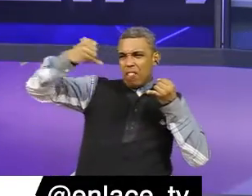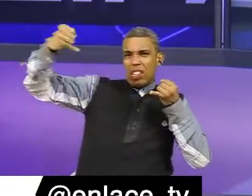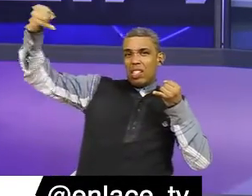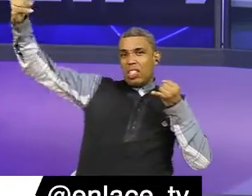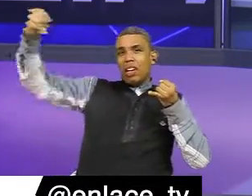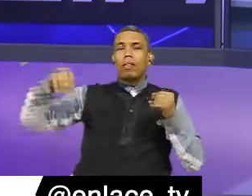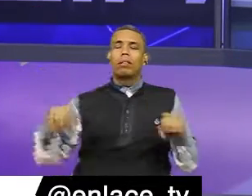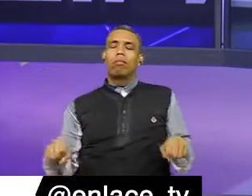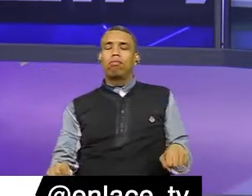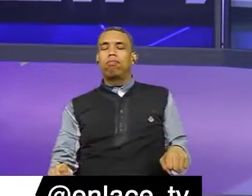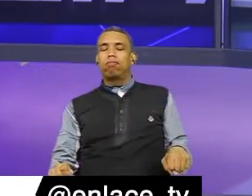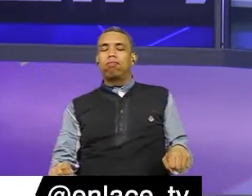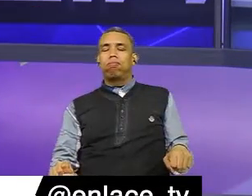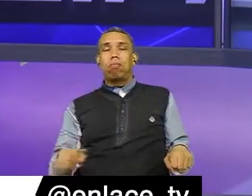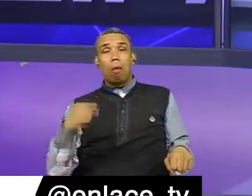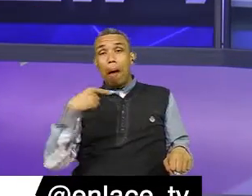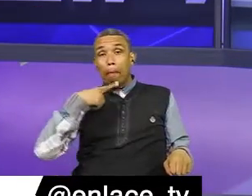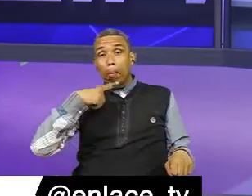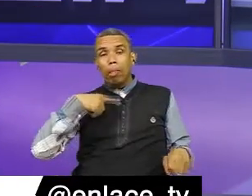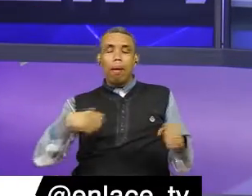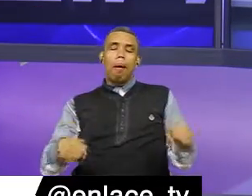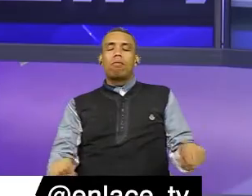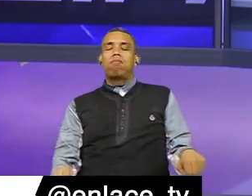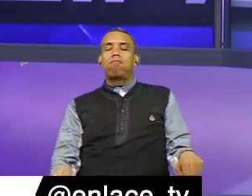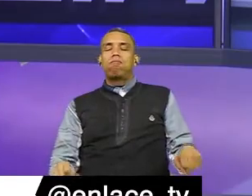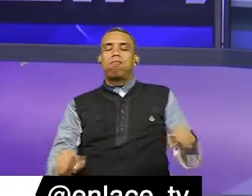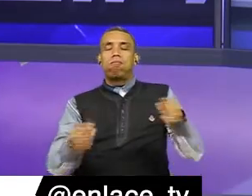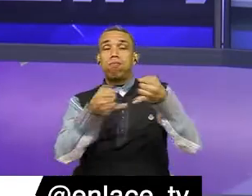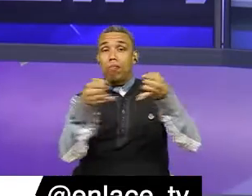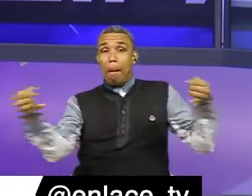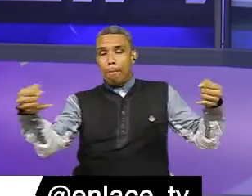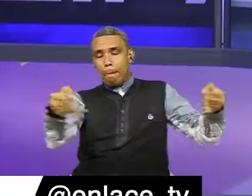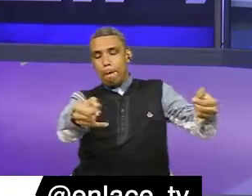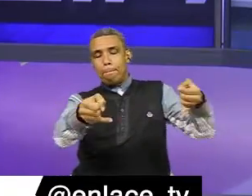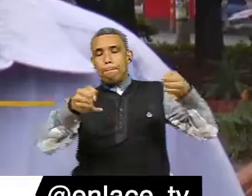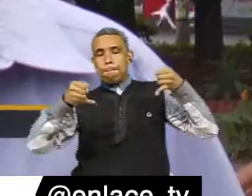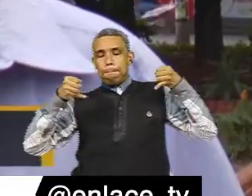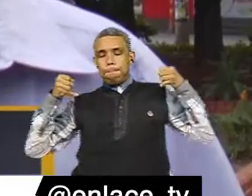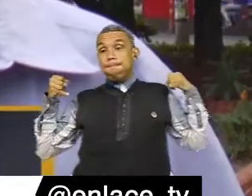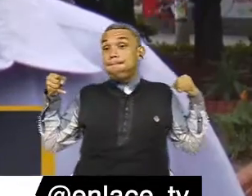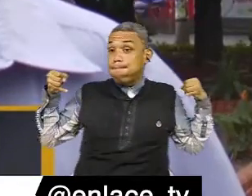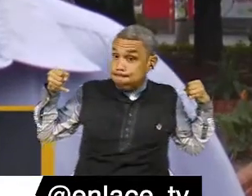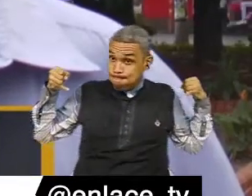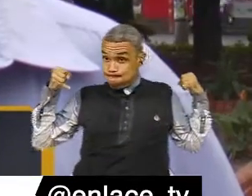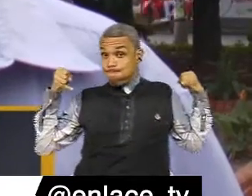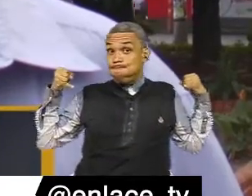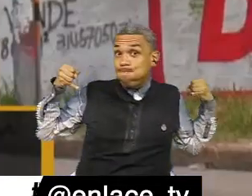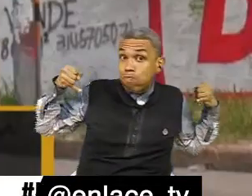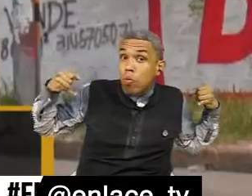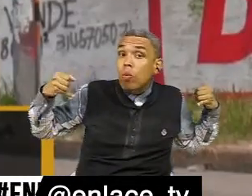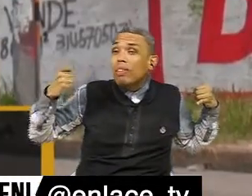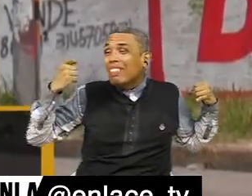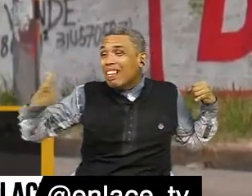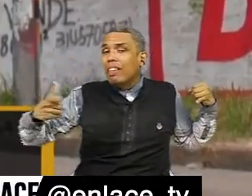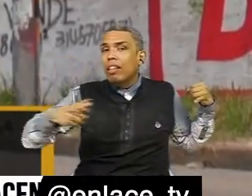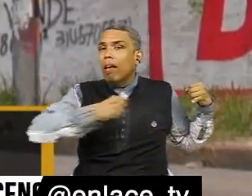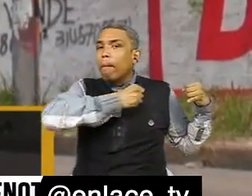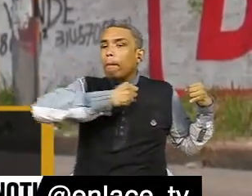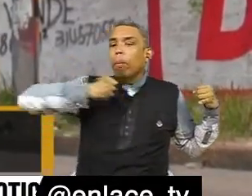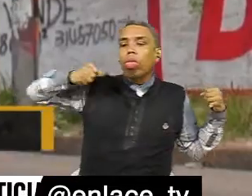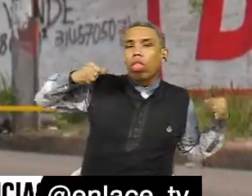de su motocicleta, afortunadamente sin consecuencias graves. Este hombre, quien se movilizaba la mañana de este lunes por el